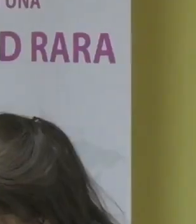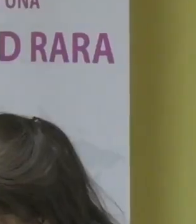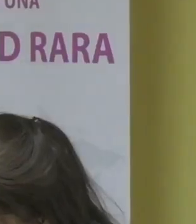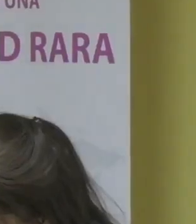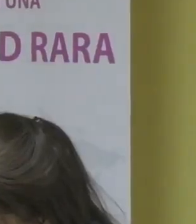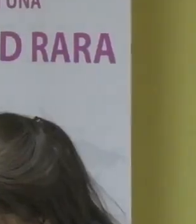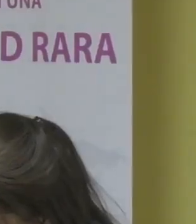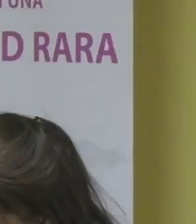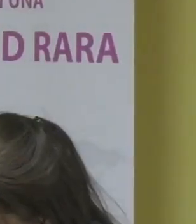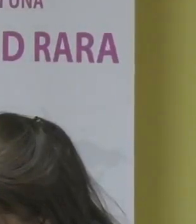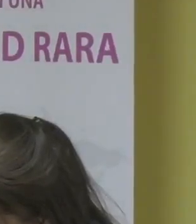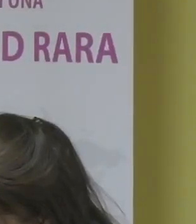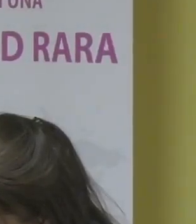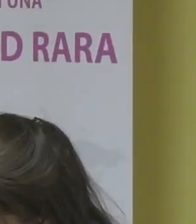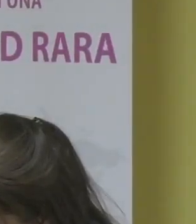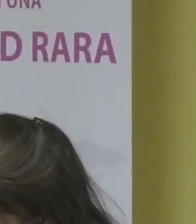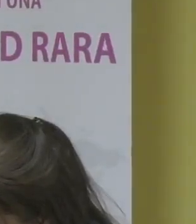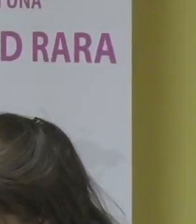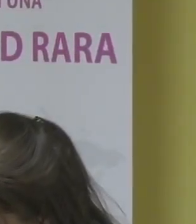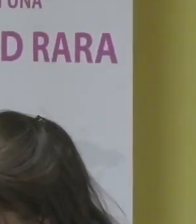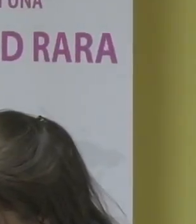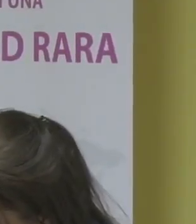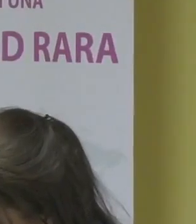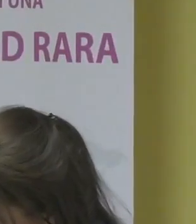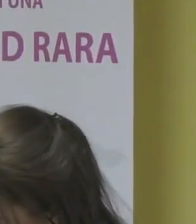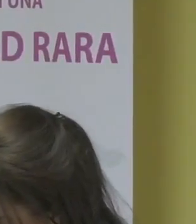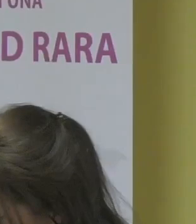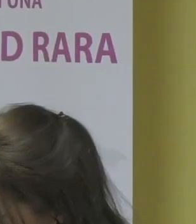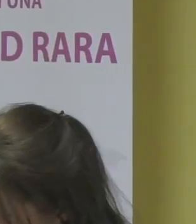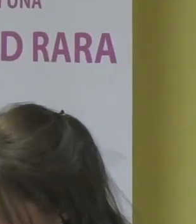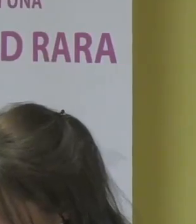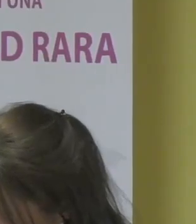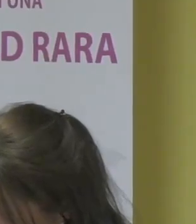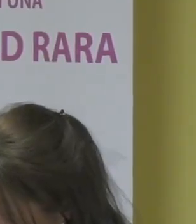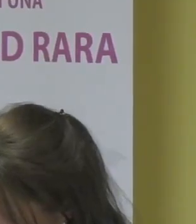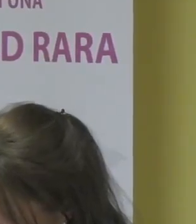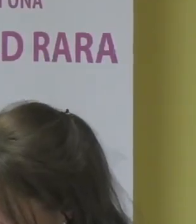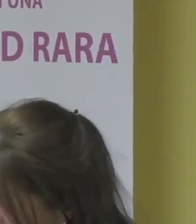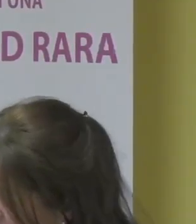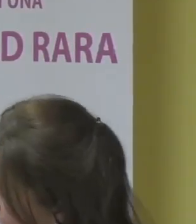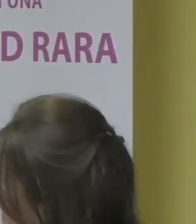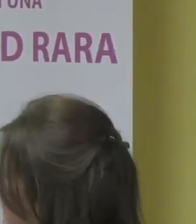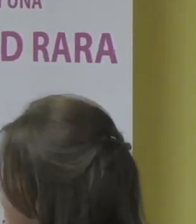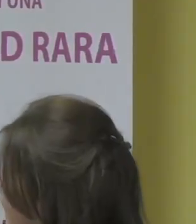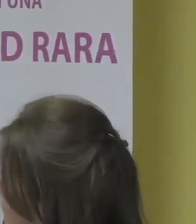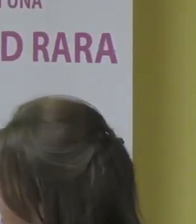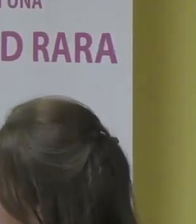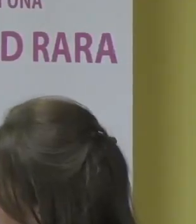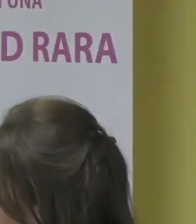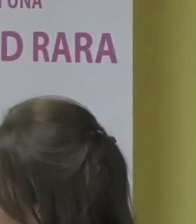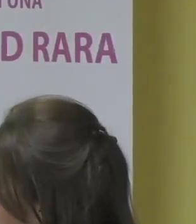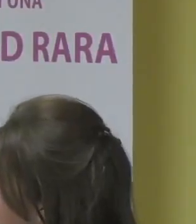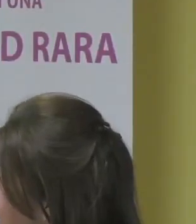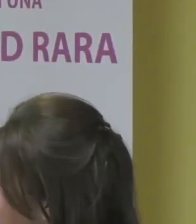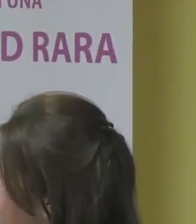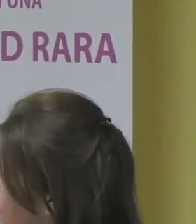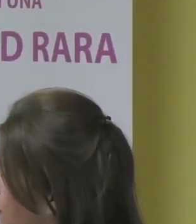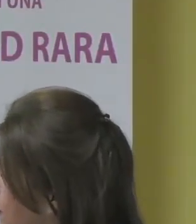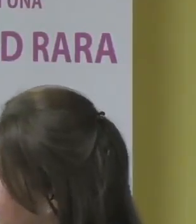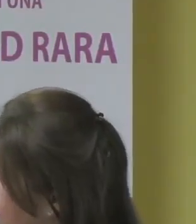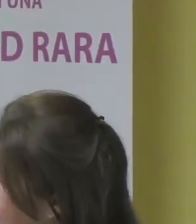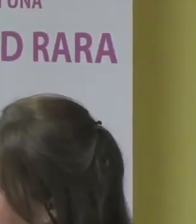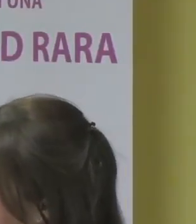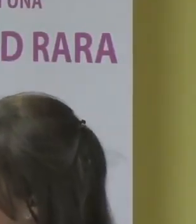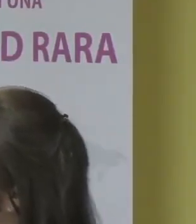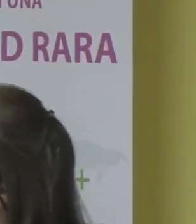día. Entonces, bueno, a propósito de nuestra experiencia, vamos a hablar, o la idea es hablar de temas transversales que